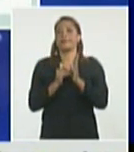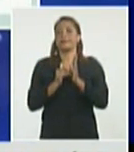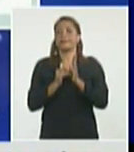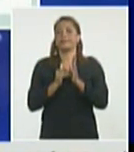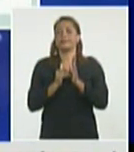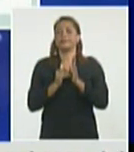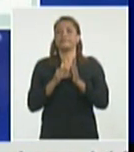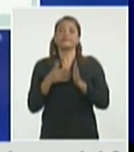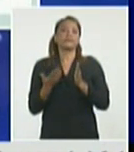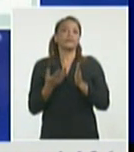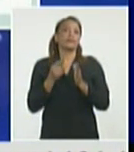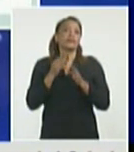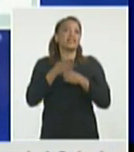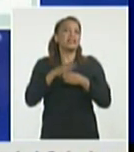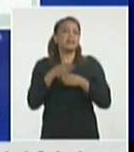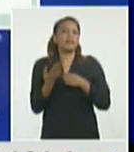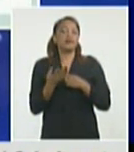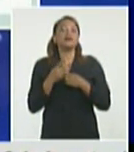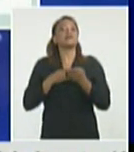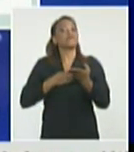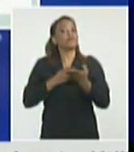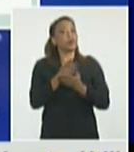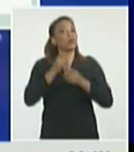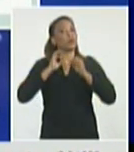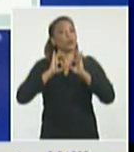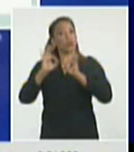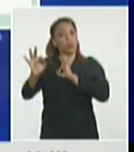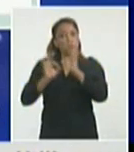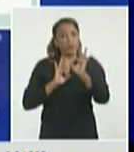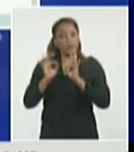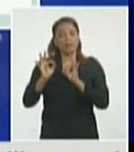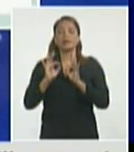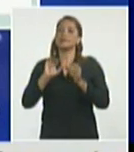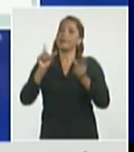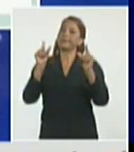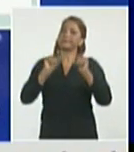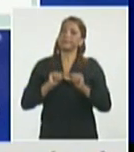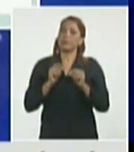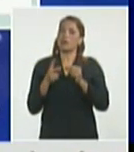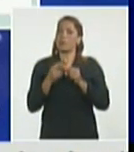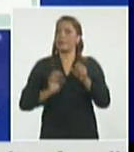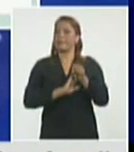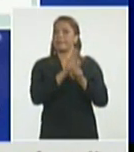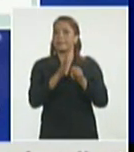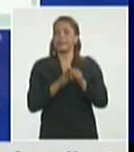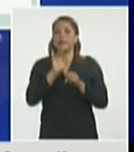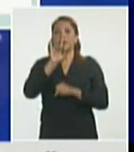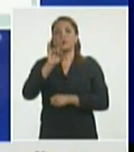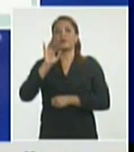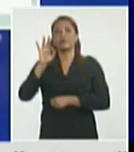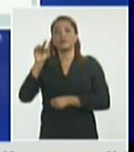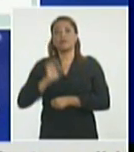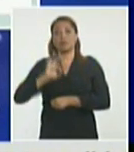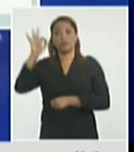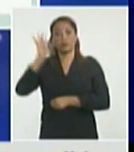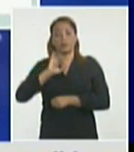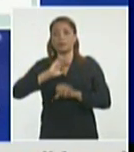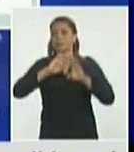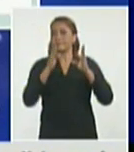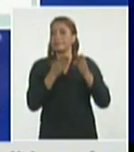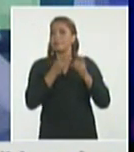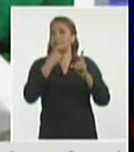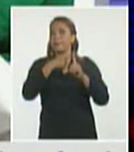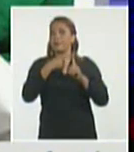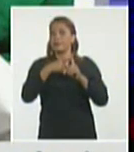cual tenemos que seguir trabajando para su reducción. El 98% de los diagnosticados ayer,